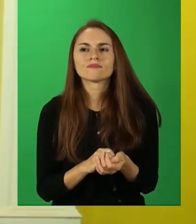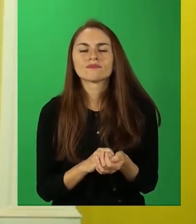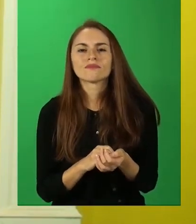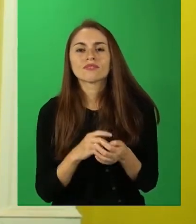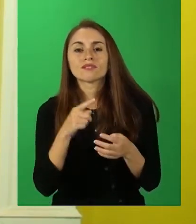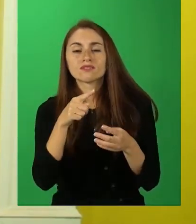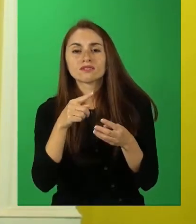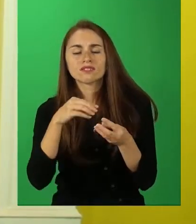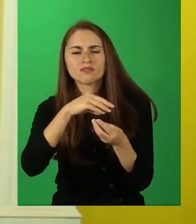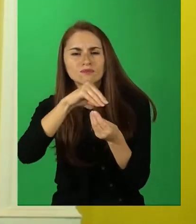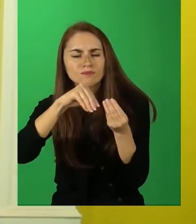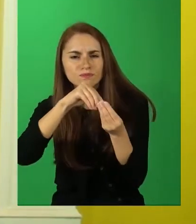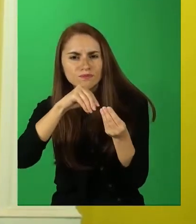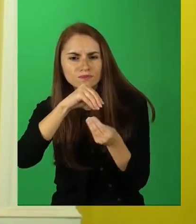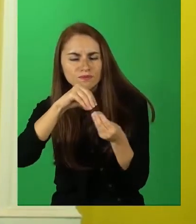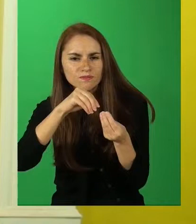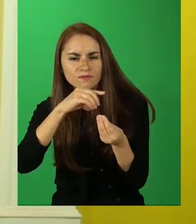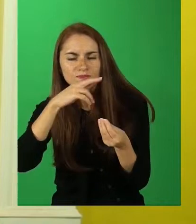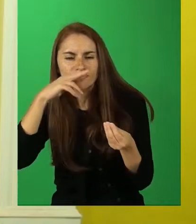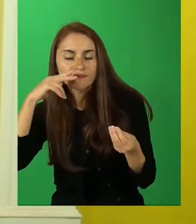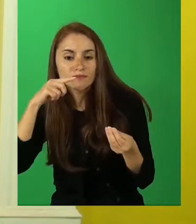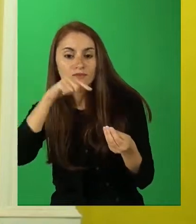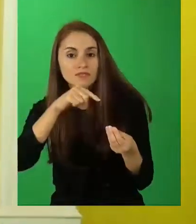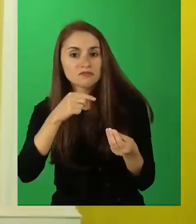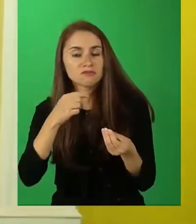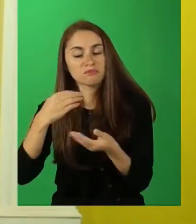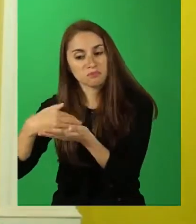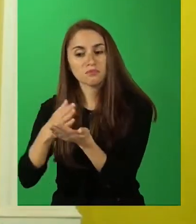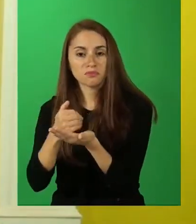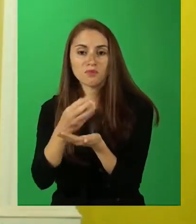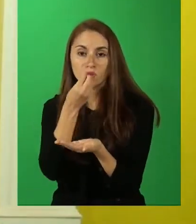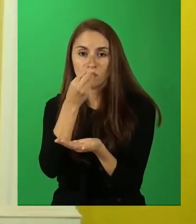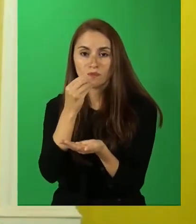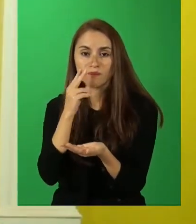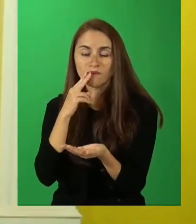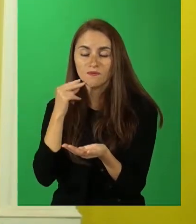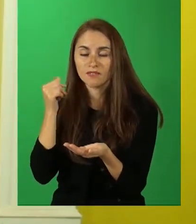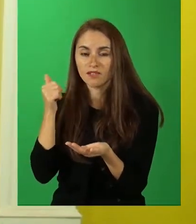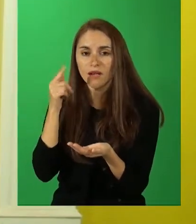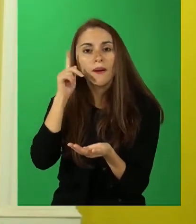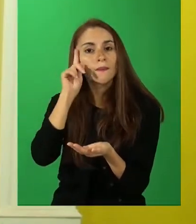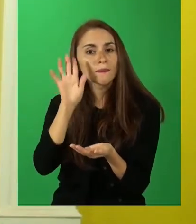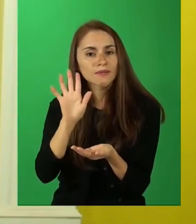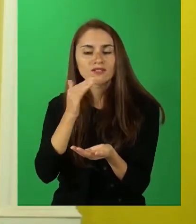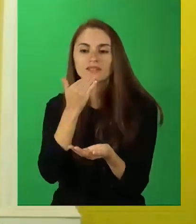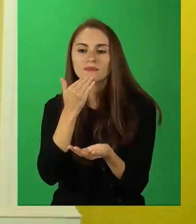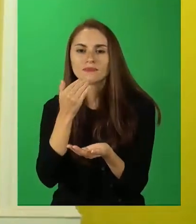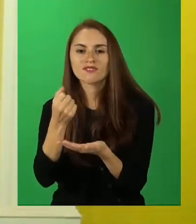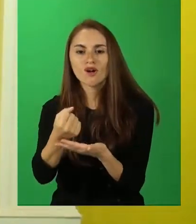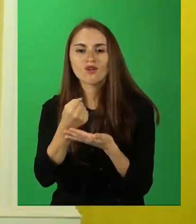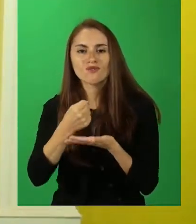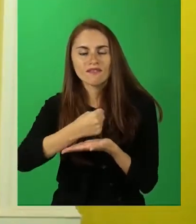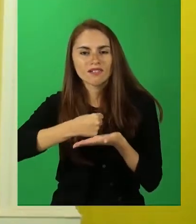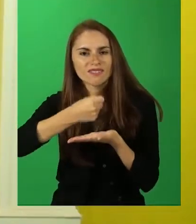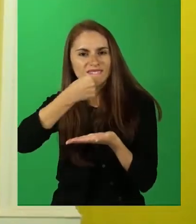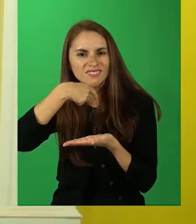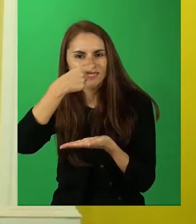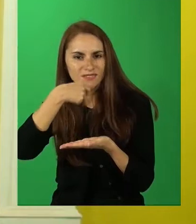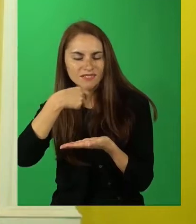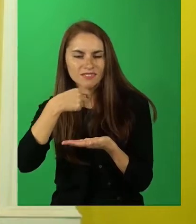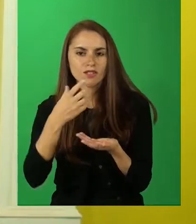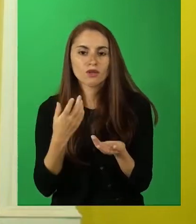Las especias no solo sirven para cocinar cosas ricas, no. También servían como medicinas,